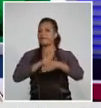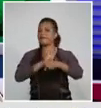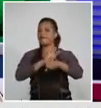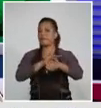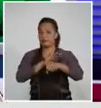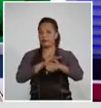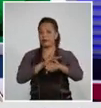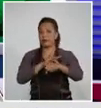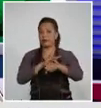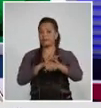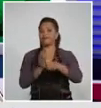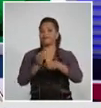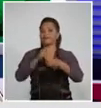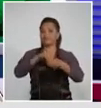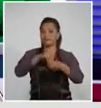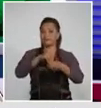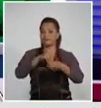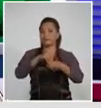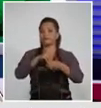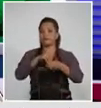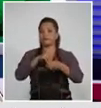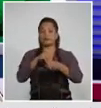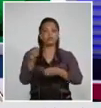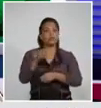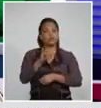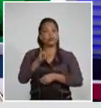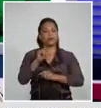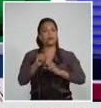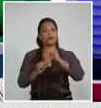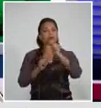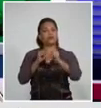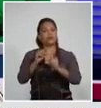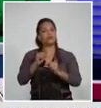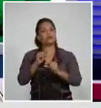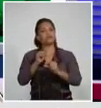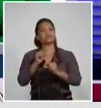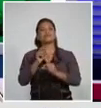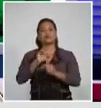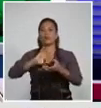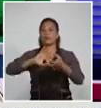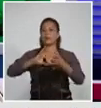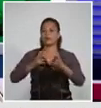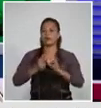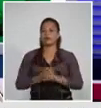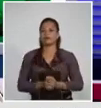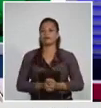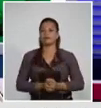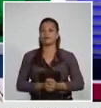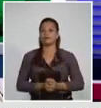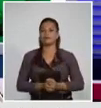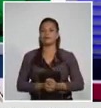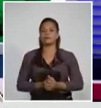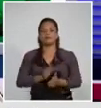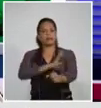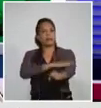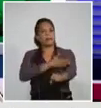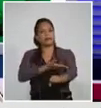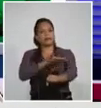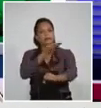muy vulnerable a una evolución con complicaciones hipertensión